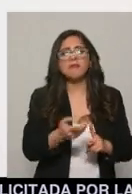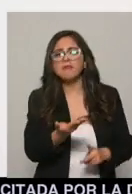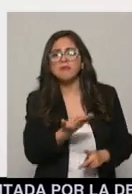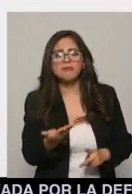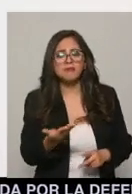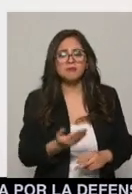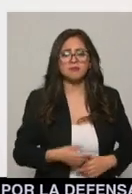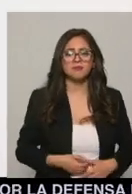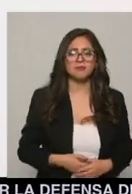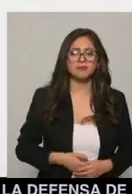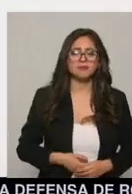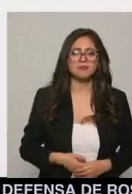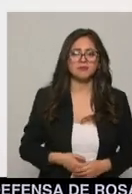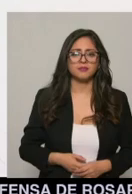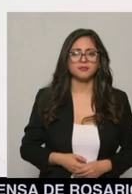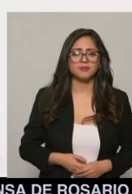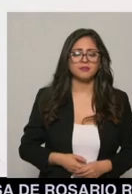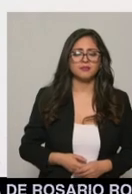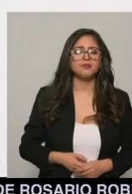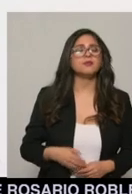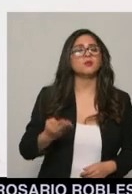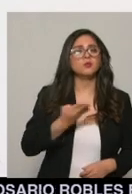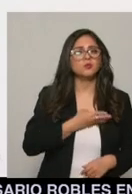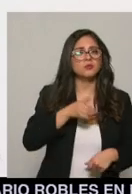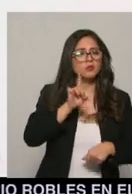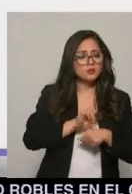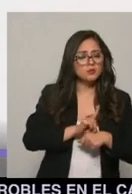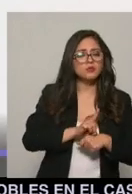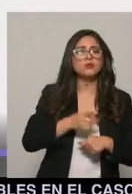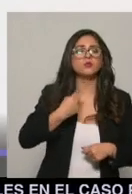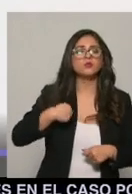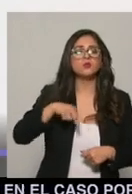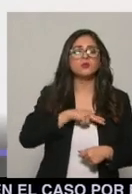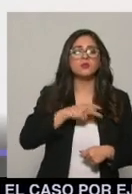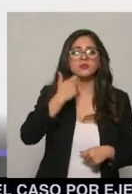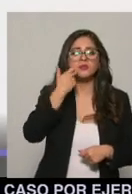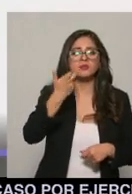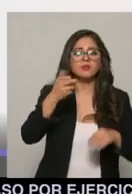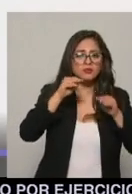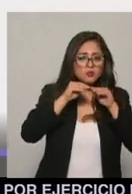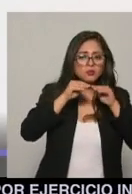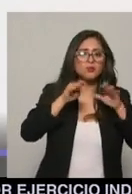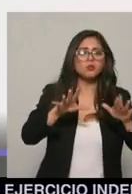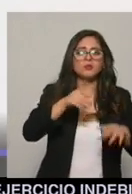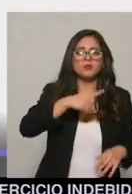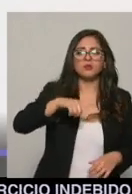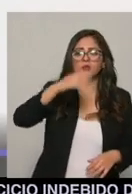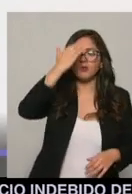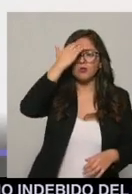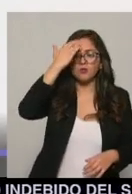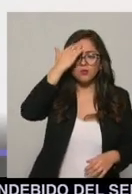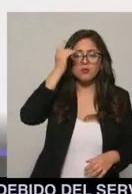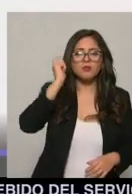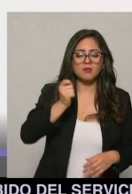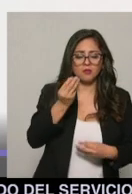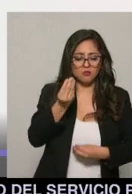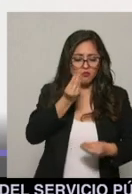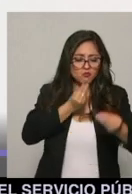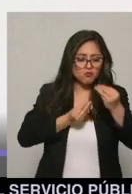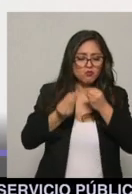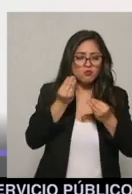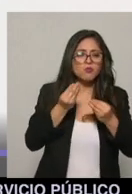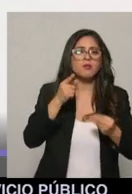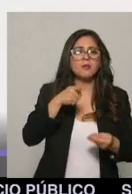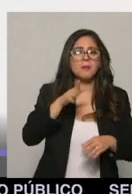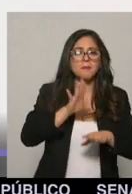bueno, buenos días. Es un evento en el cual queremos fortalecer también y dar a conocer un poco más de nuestra gastronomía, fomentar